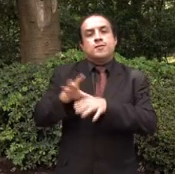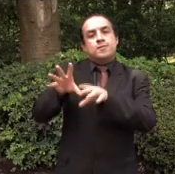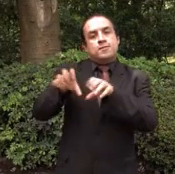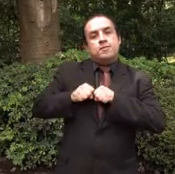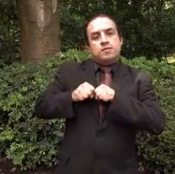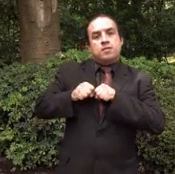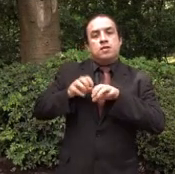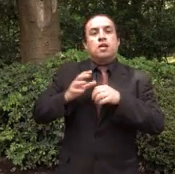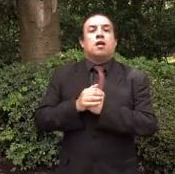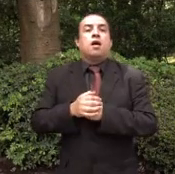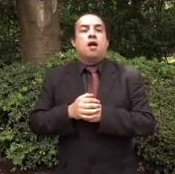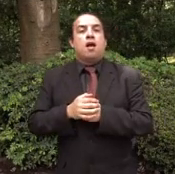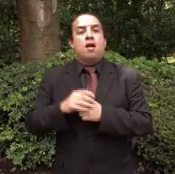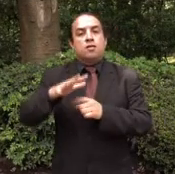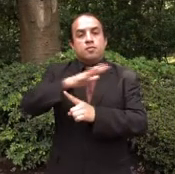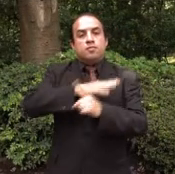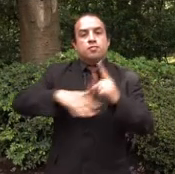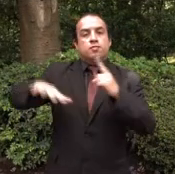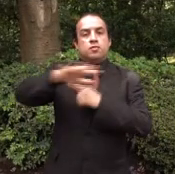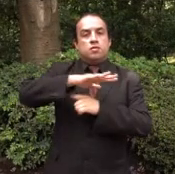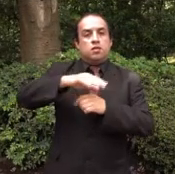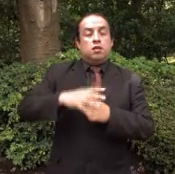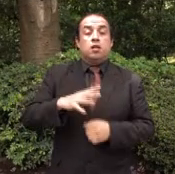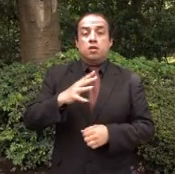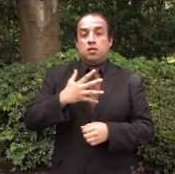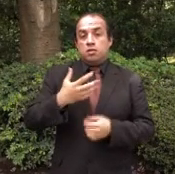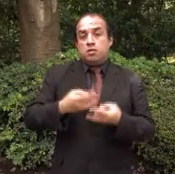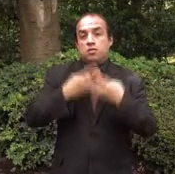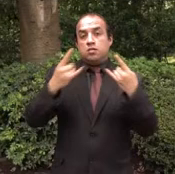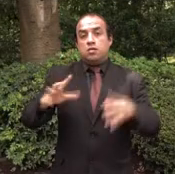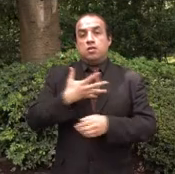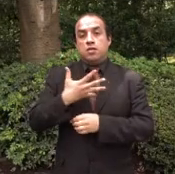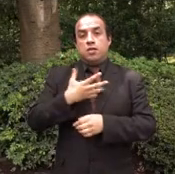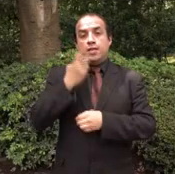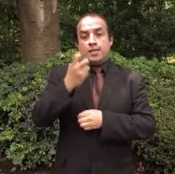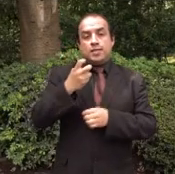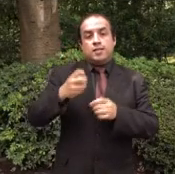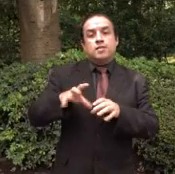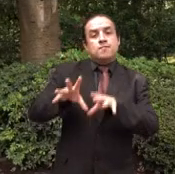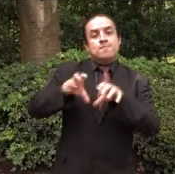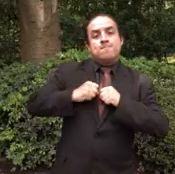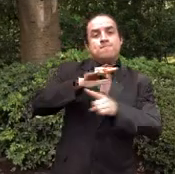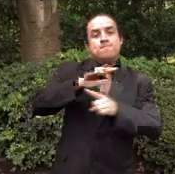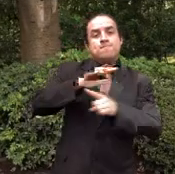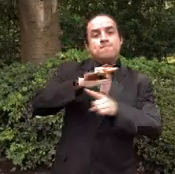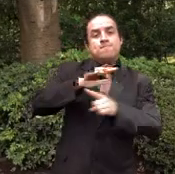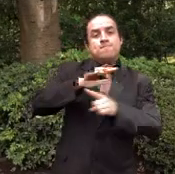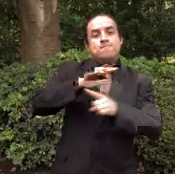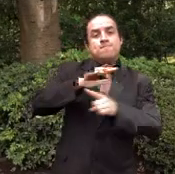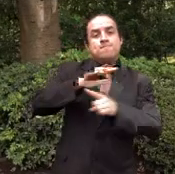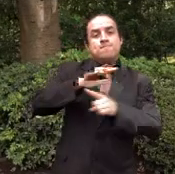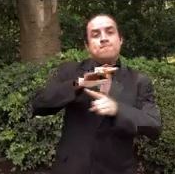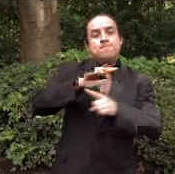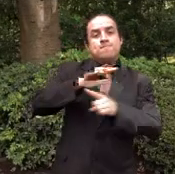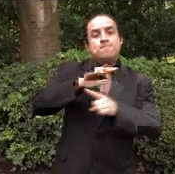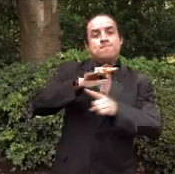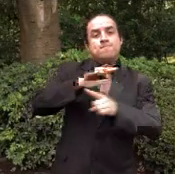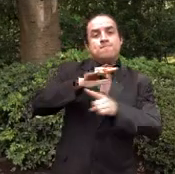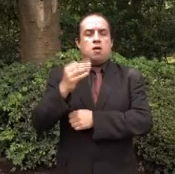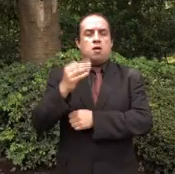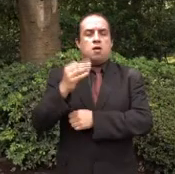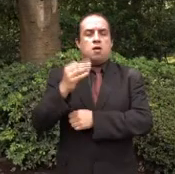Bosque de Chapultepec, que ya tiene una historia. Este rescate ambiental inició quizá desde hace tiempo, pero